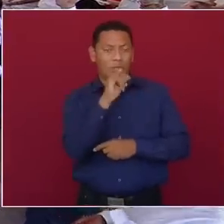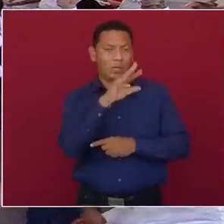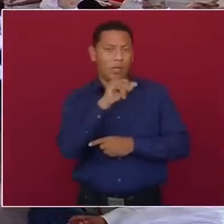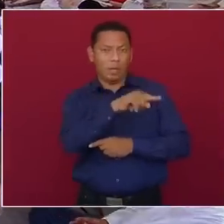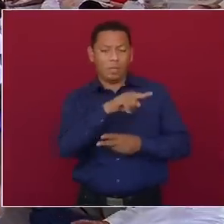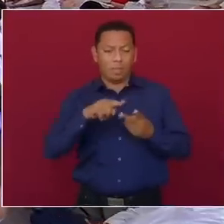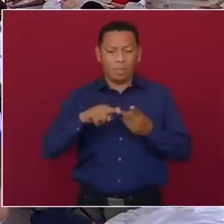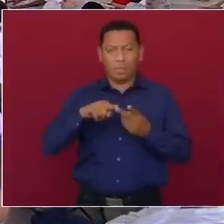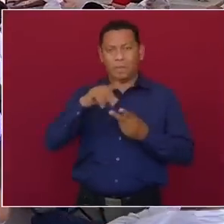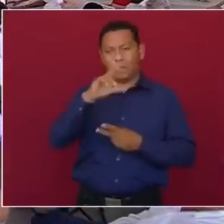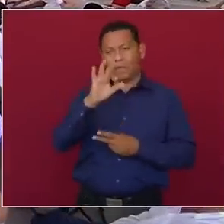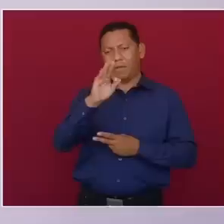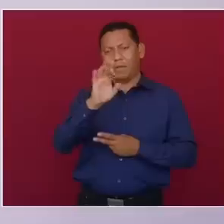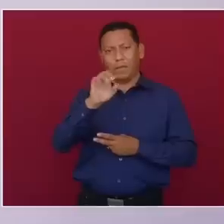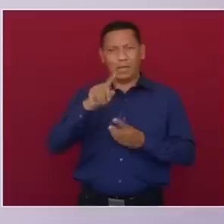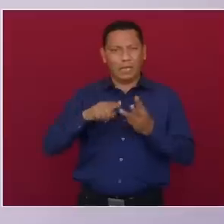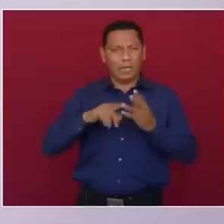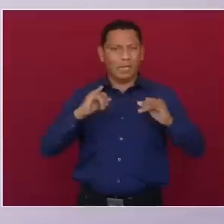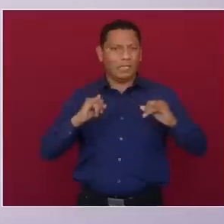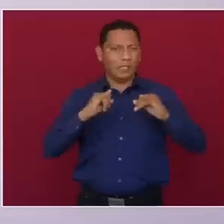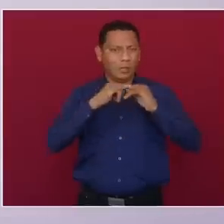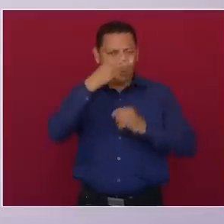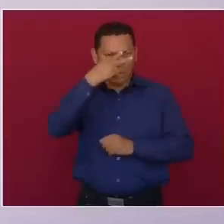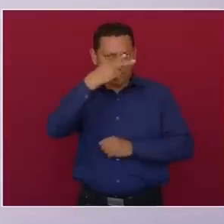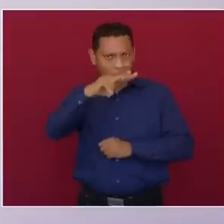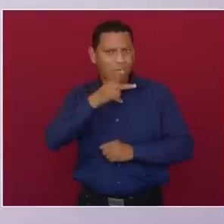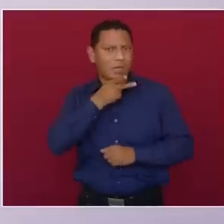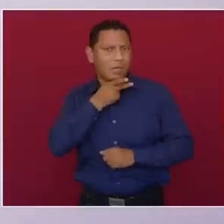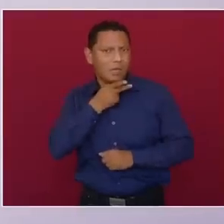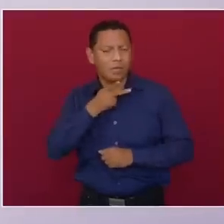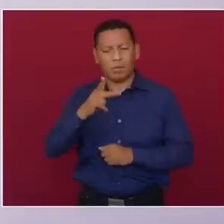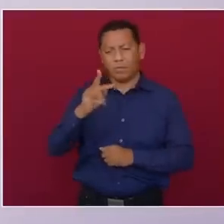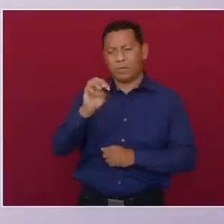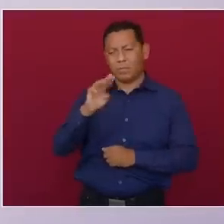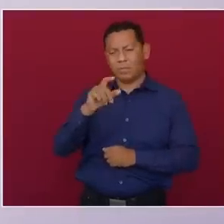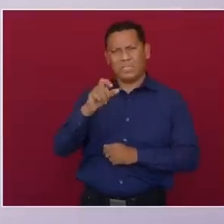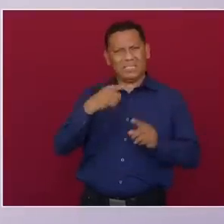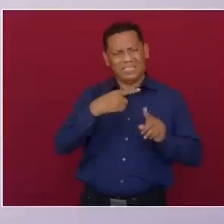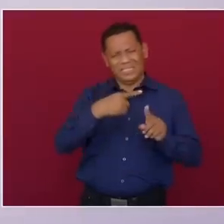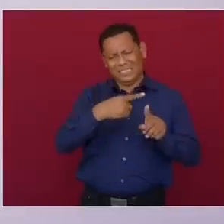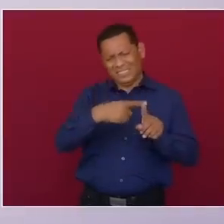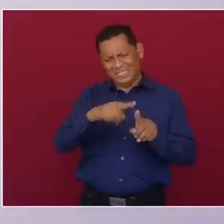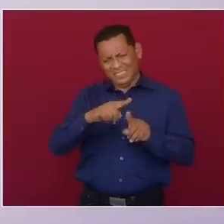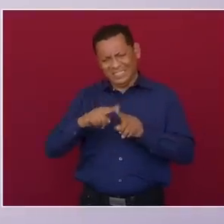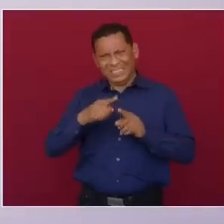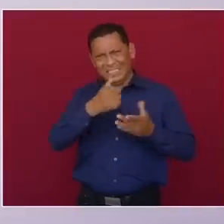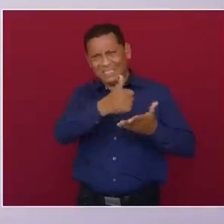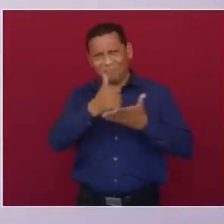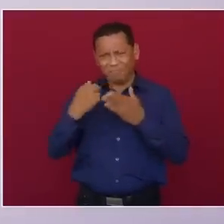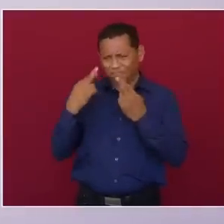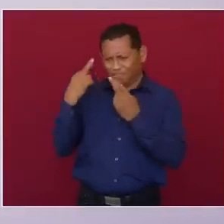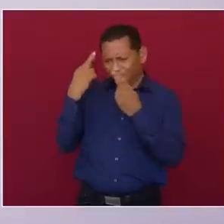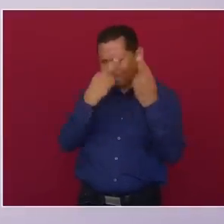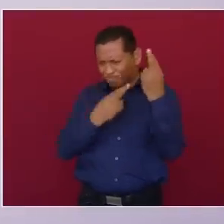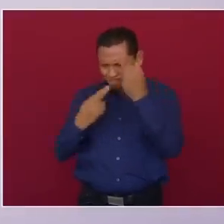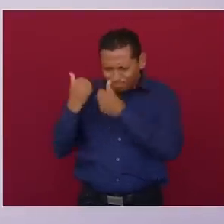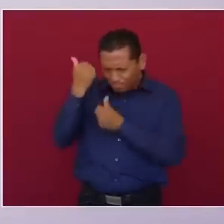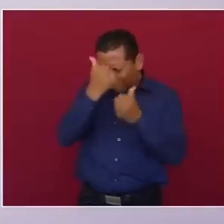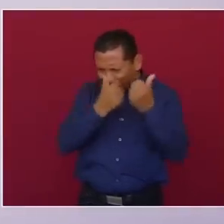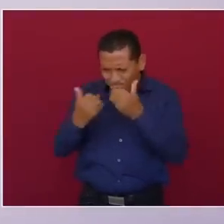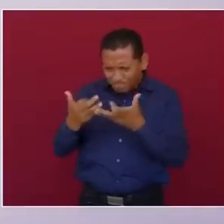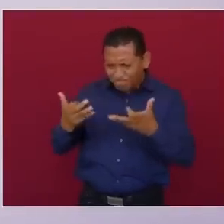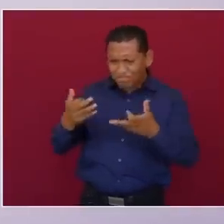CFE, el Instituto Mexicano del Petróleo, Pemex y otros despachos especializados. No cabe